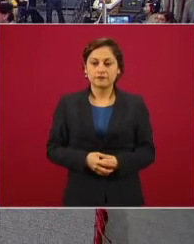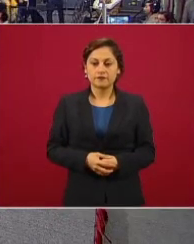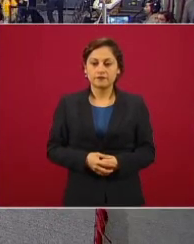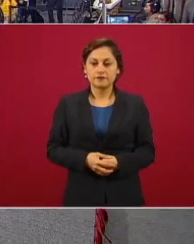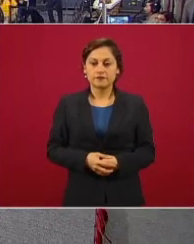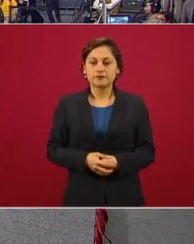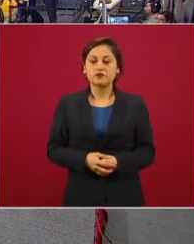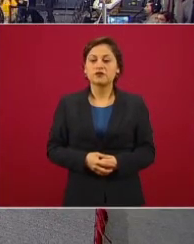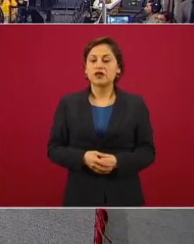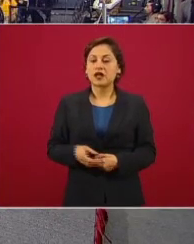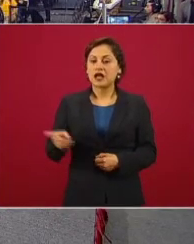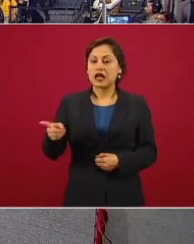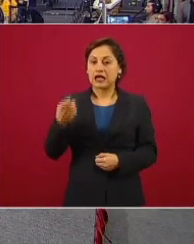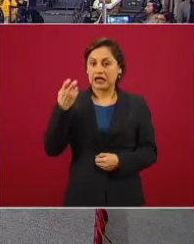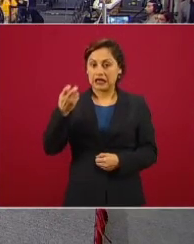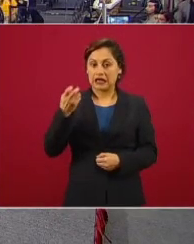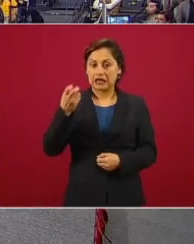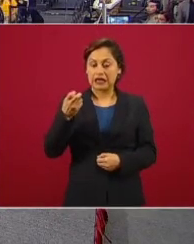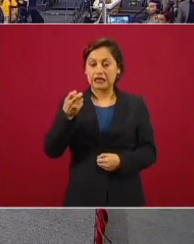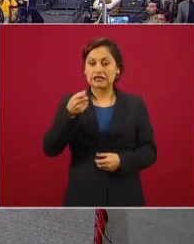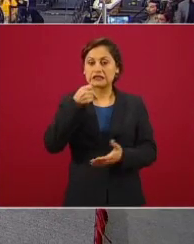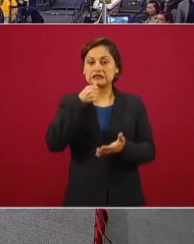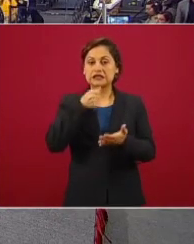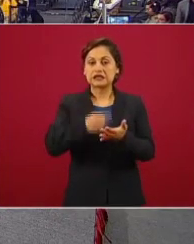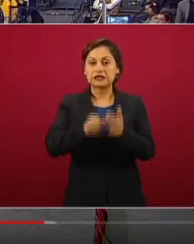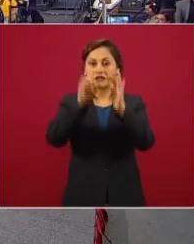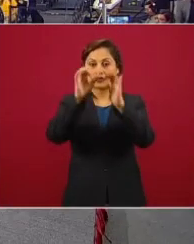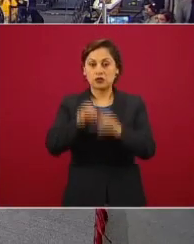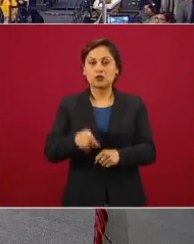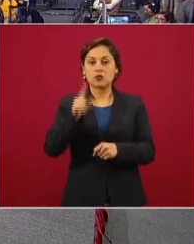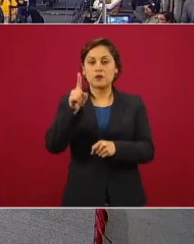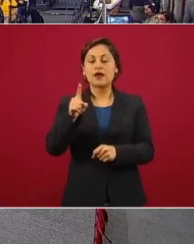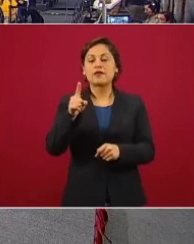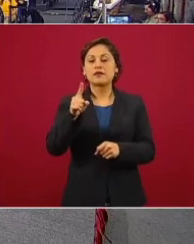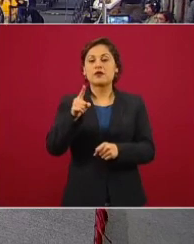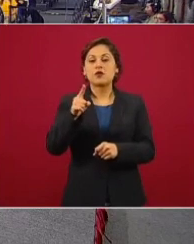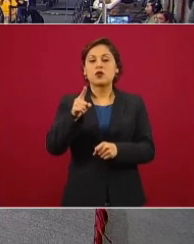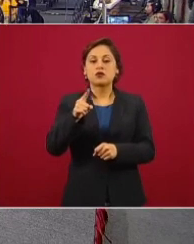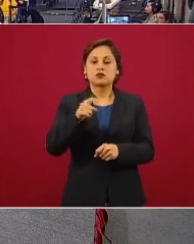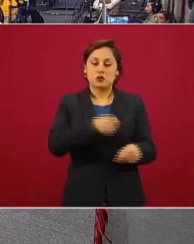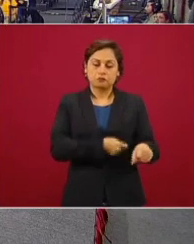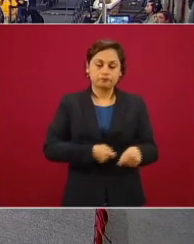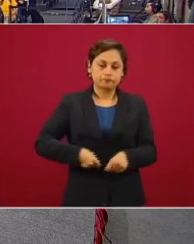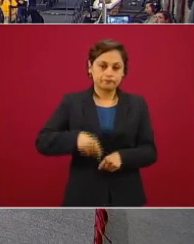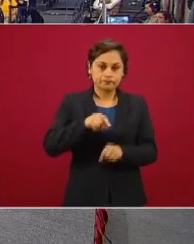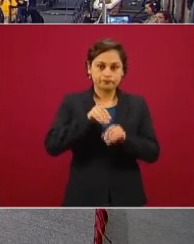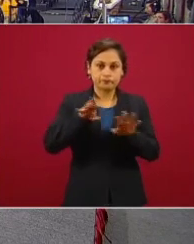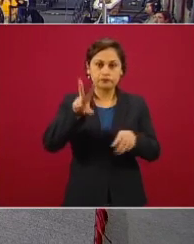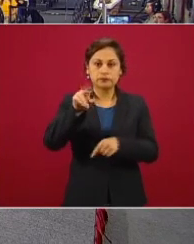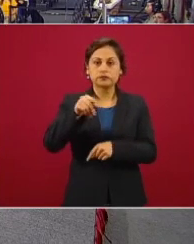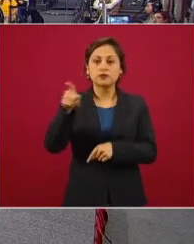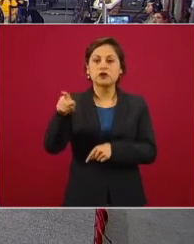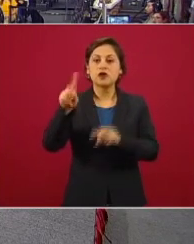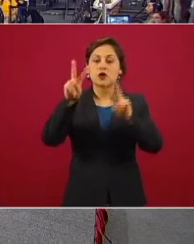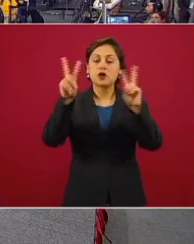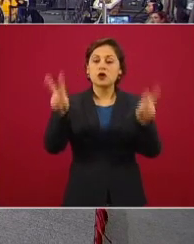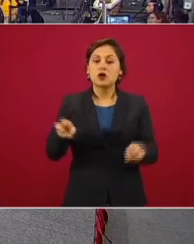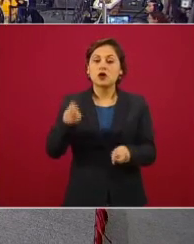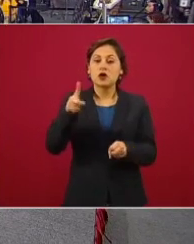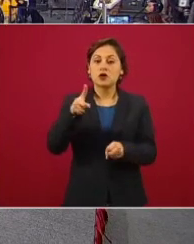es un documento confidencial se ame rescatemos a mexico y el proyecto es bloque opositor